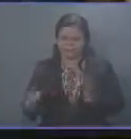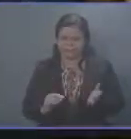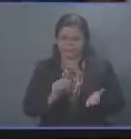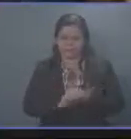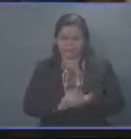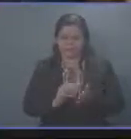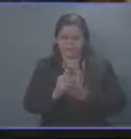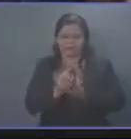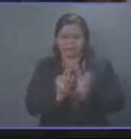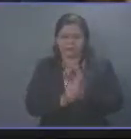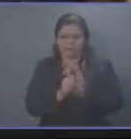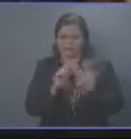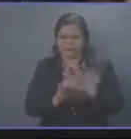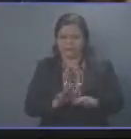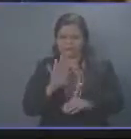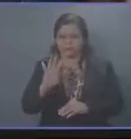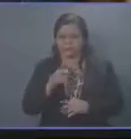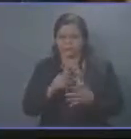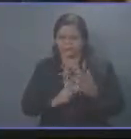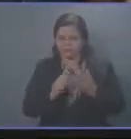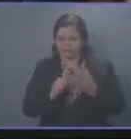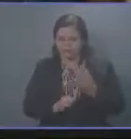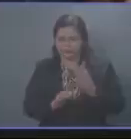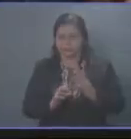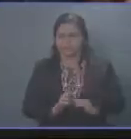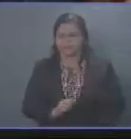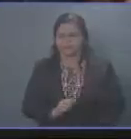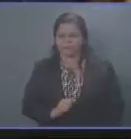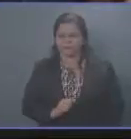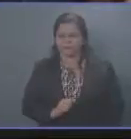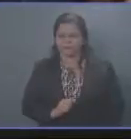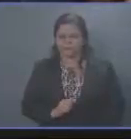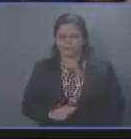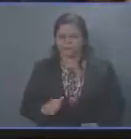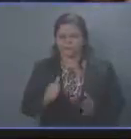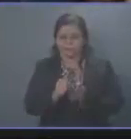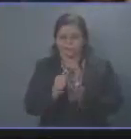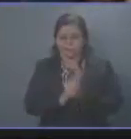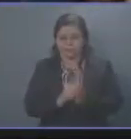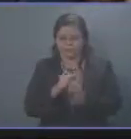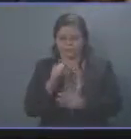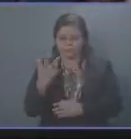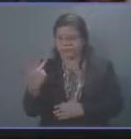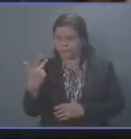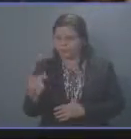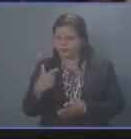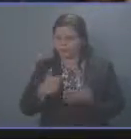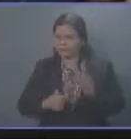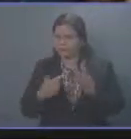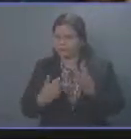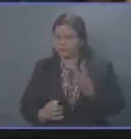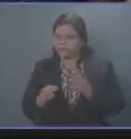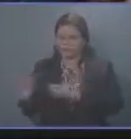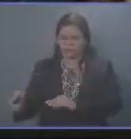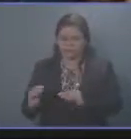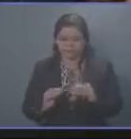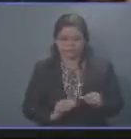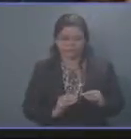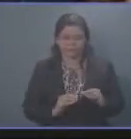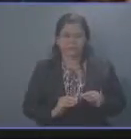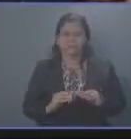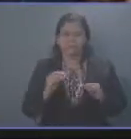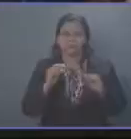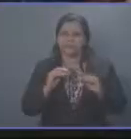el artículo 14 de esta ley. Artículo 13. El presente decreto